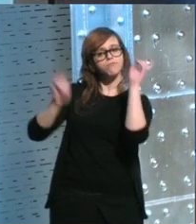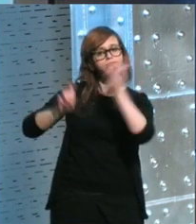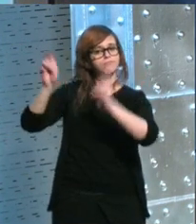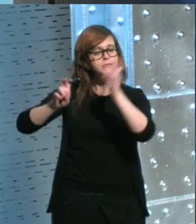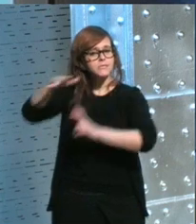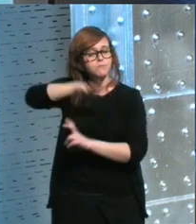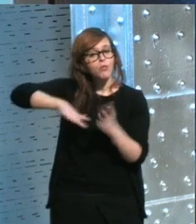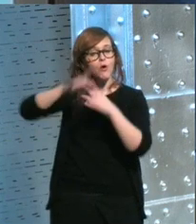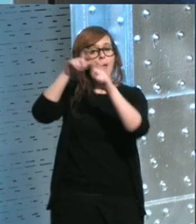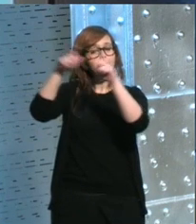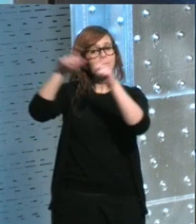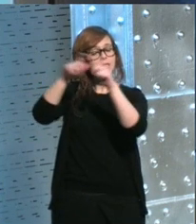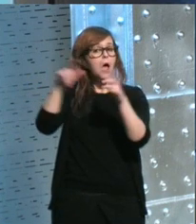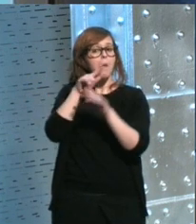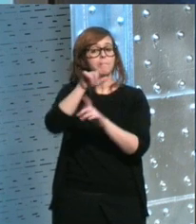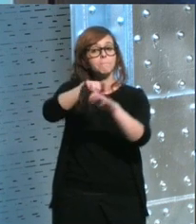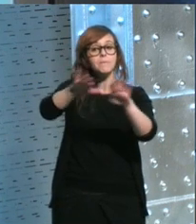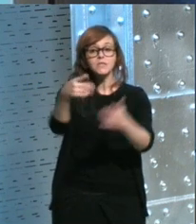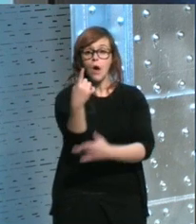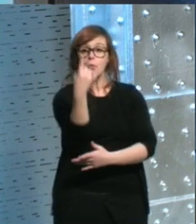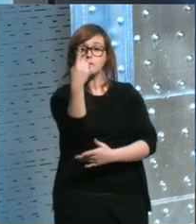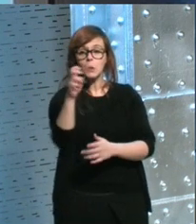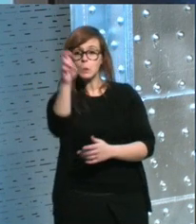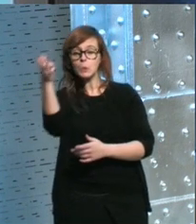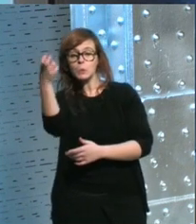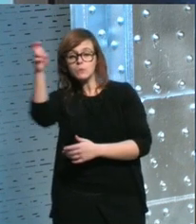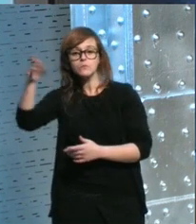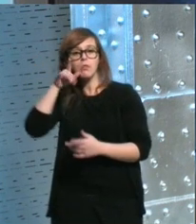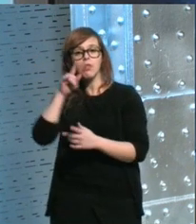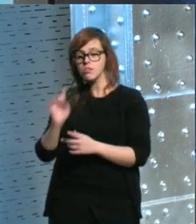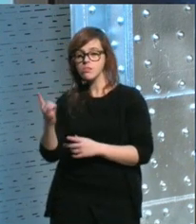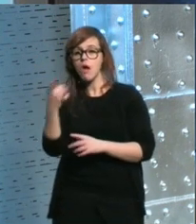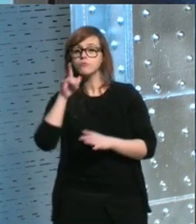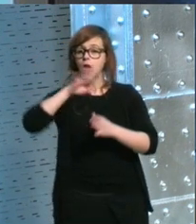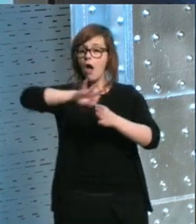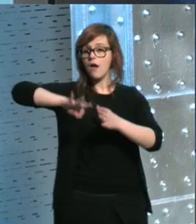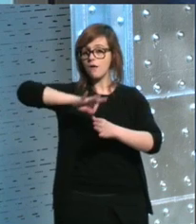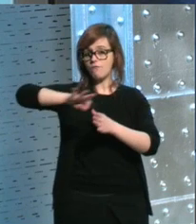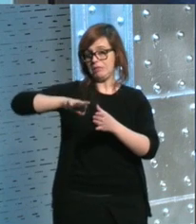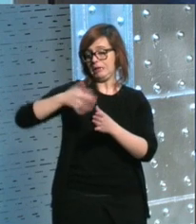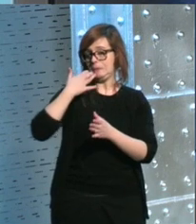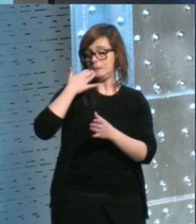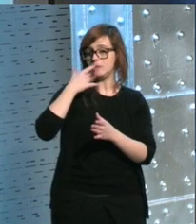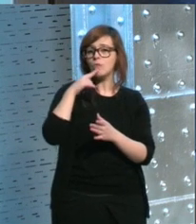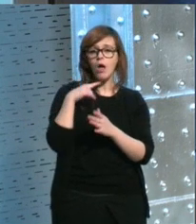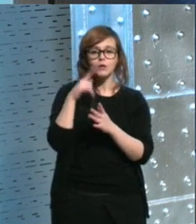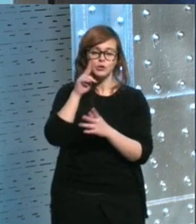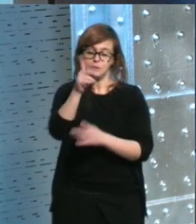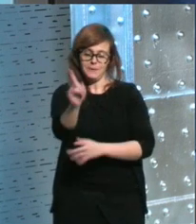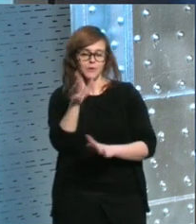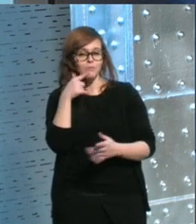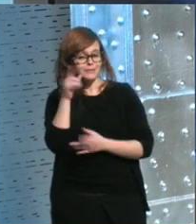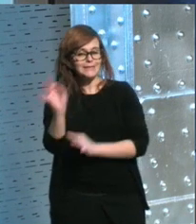donde hay empresas que tienen una mesa, en fin, se circula, hay una cafetería justo, no se ve, pero en fin, bueno, ahí